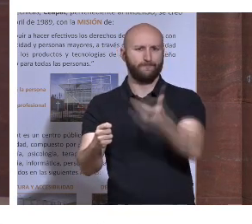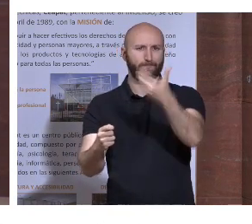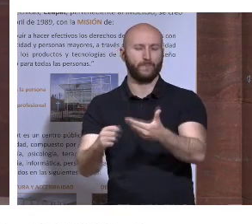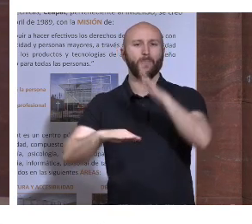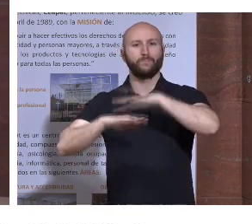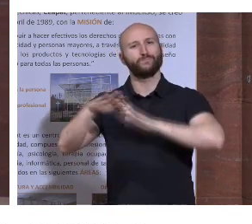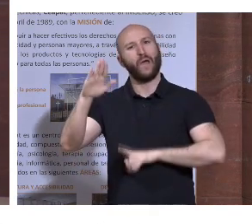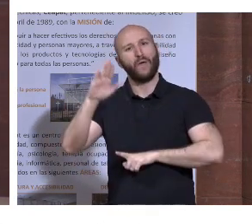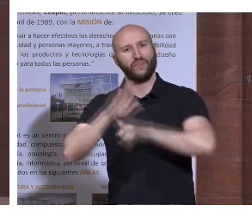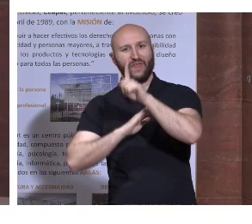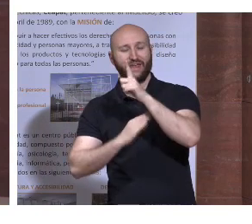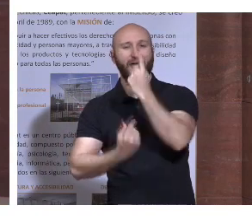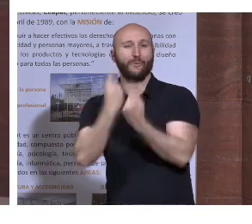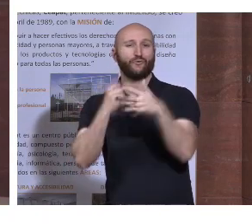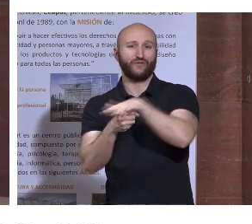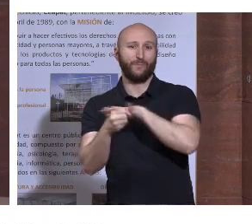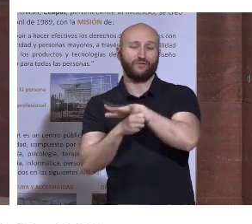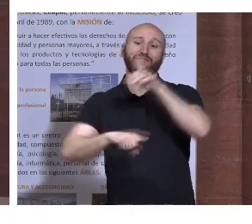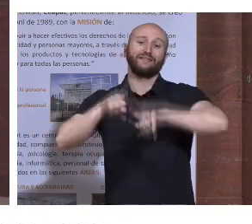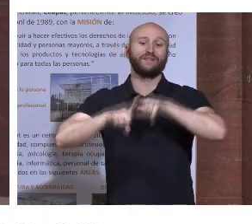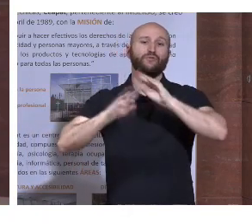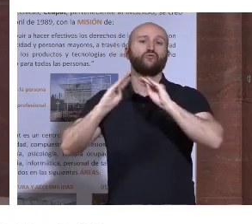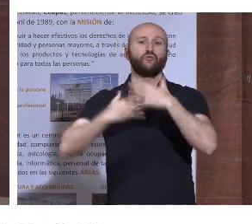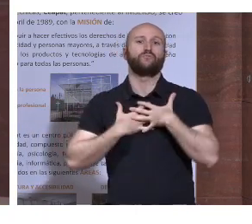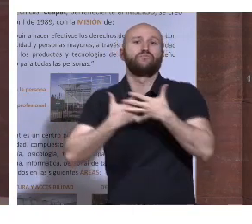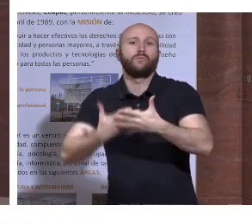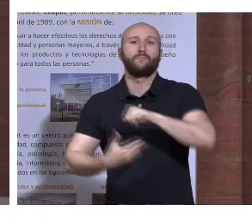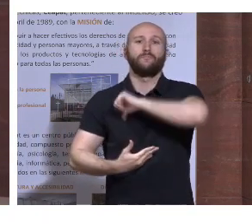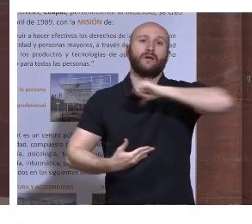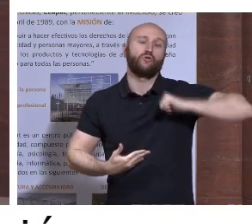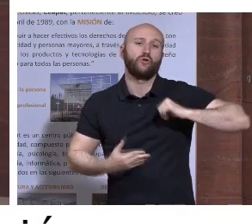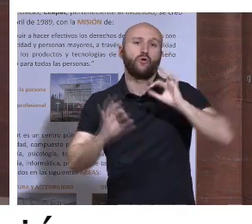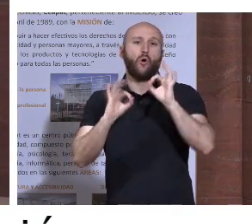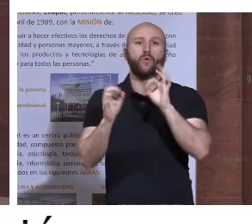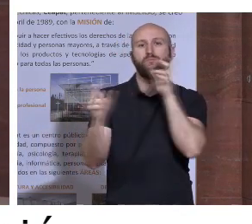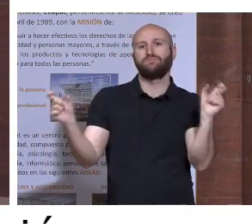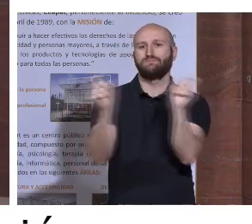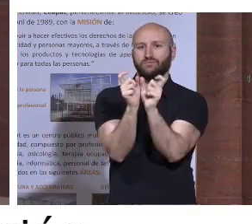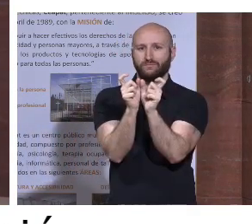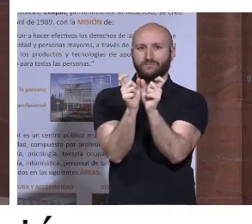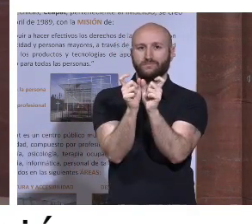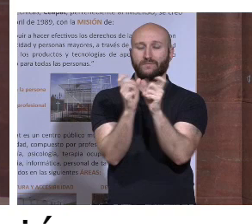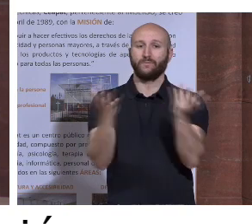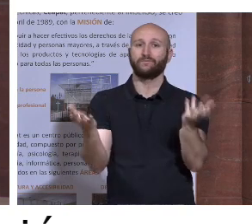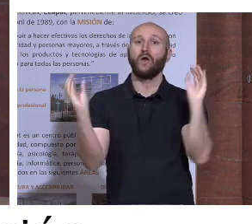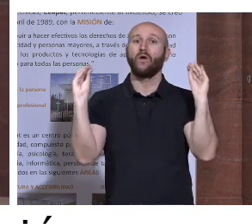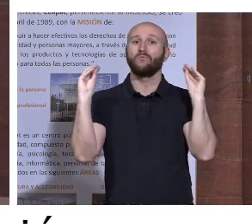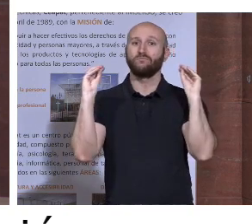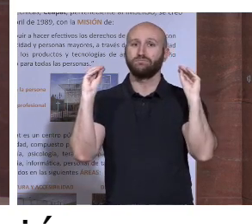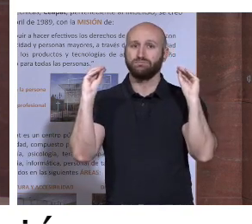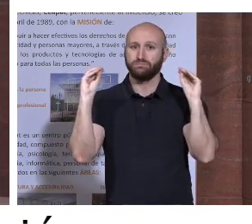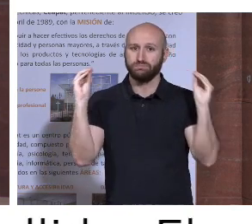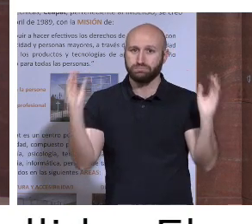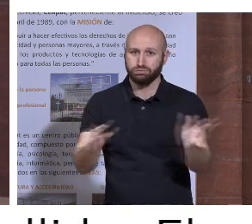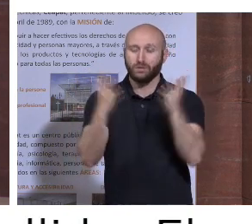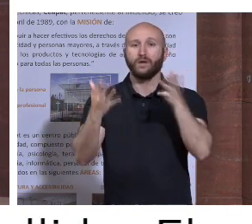avanzar en algunos ámbitos según su vocación particular, según su segundo apellido. el fomento y desarrollo de estudios